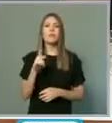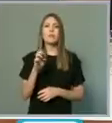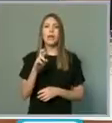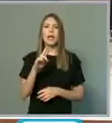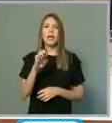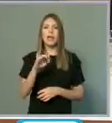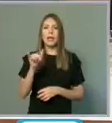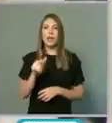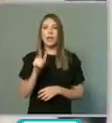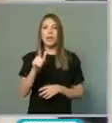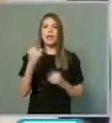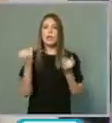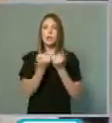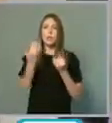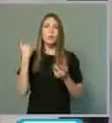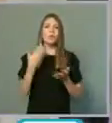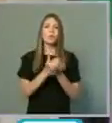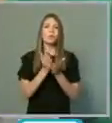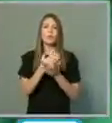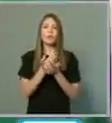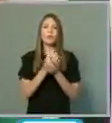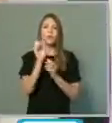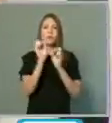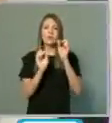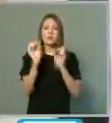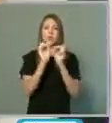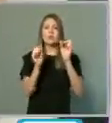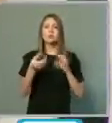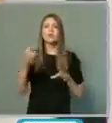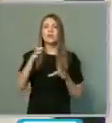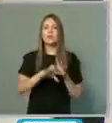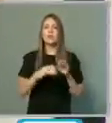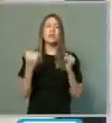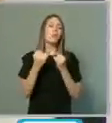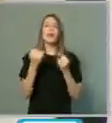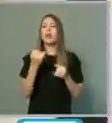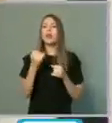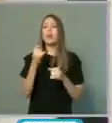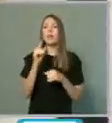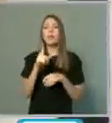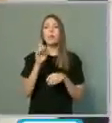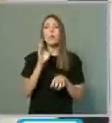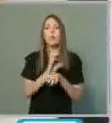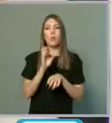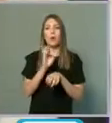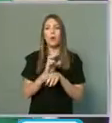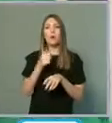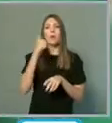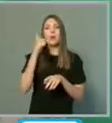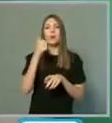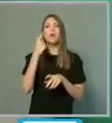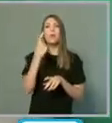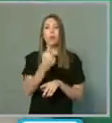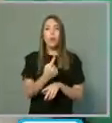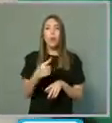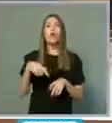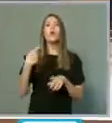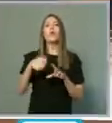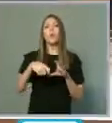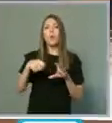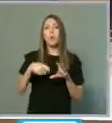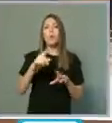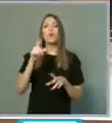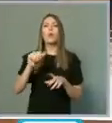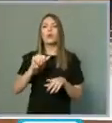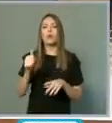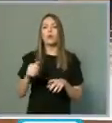finamente picado, lo mismo lo agrego, ¿ok? Qué rico. Agregamos nuestras piezas de huevo. Vamos a agregar de uno por uno, Cintia, para ir